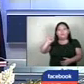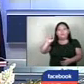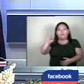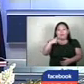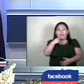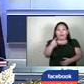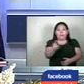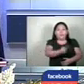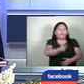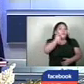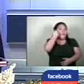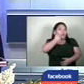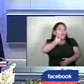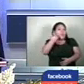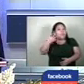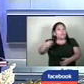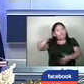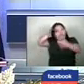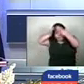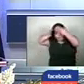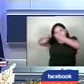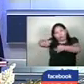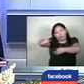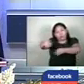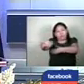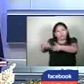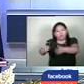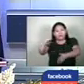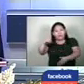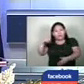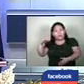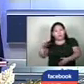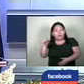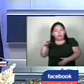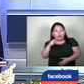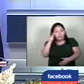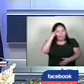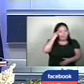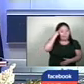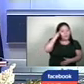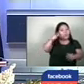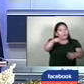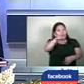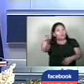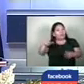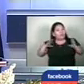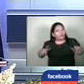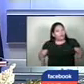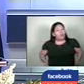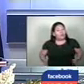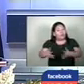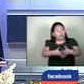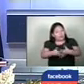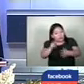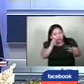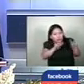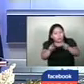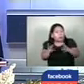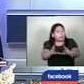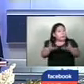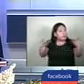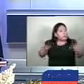medida que debe ser ratificada por los CDC surge mientras las autoridades estadounidenses enfrentan un incremento de nuevas